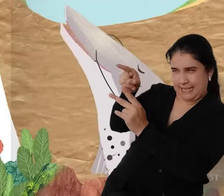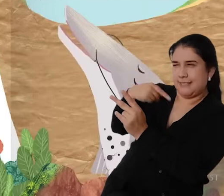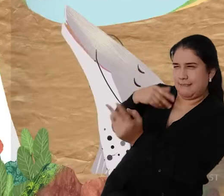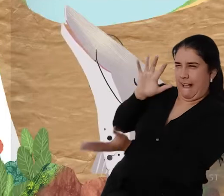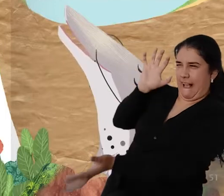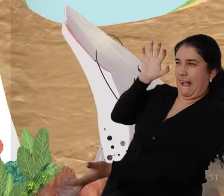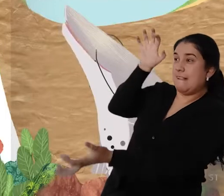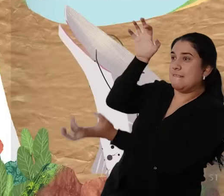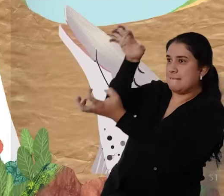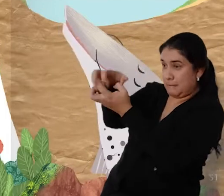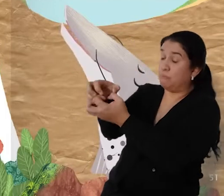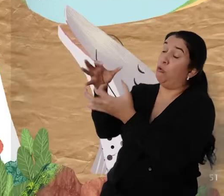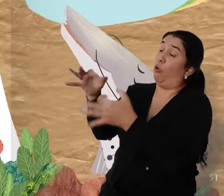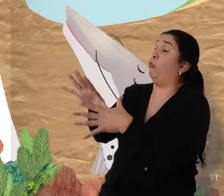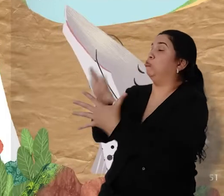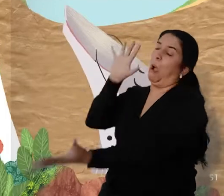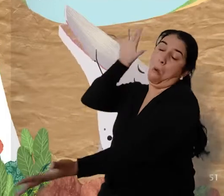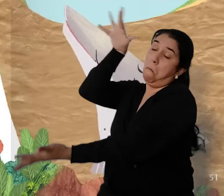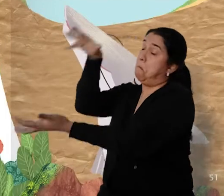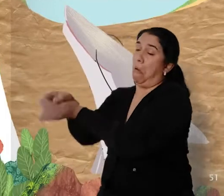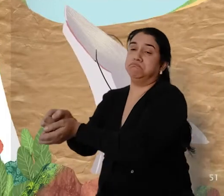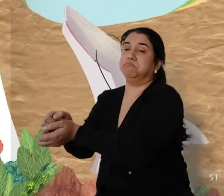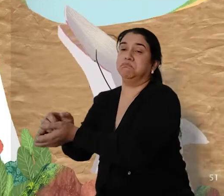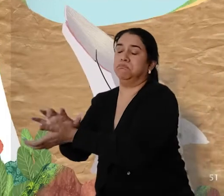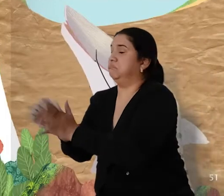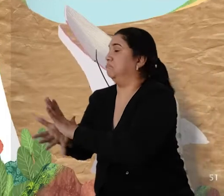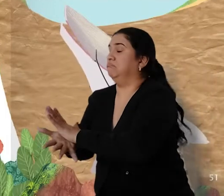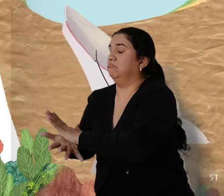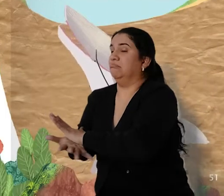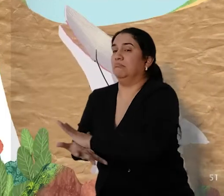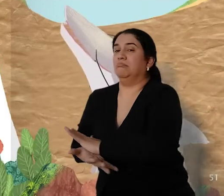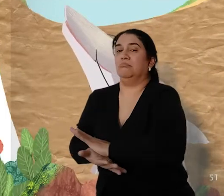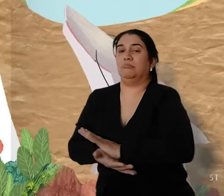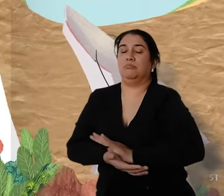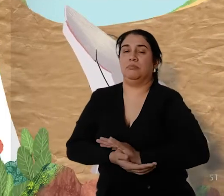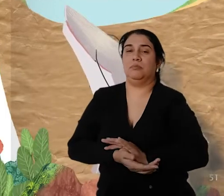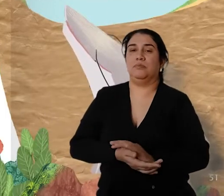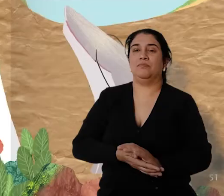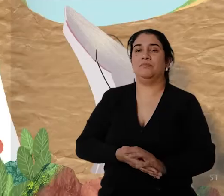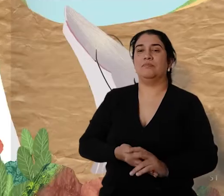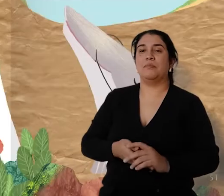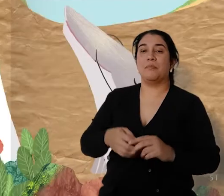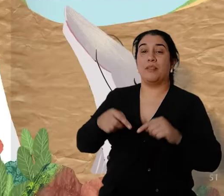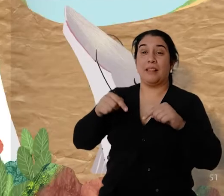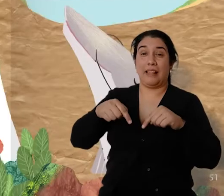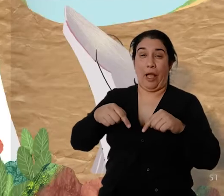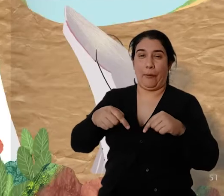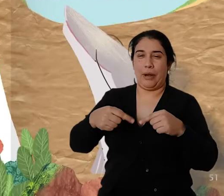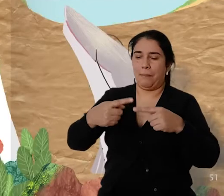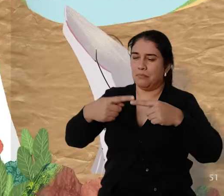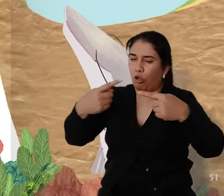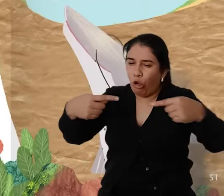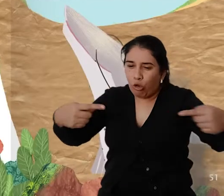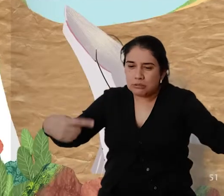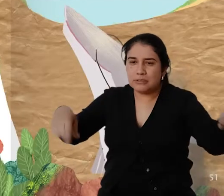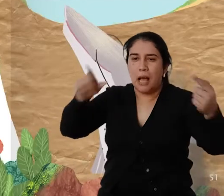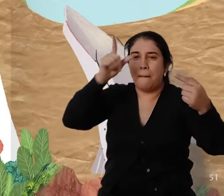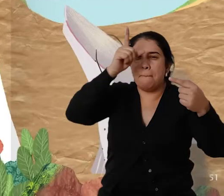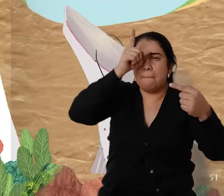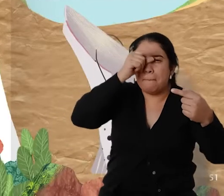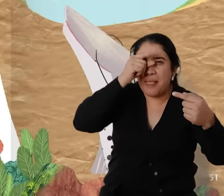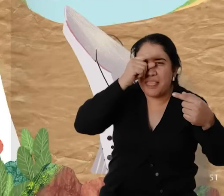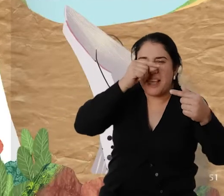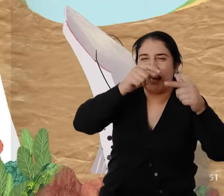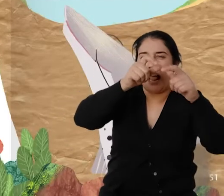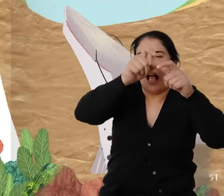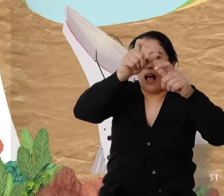amigo le había prometido que lo iba a comer. Y se lo ha comido. Los yacarés sacaron el resto del dique que para